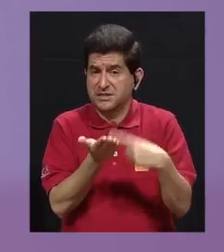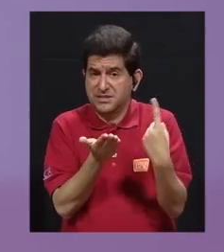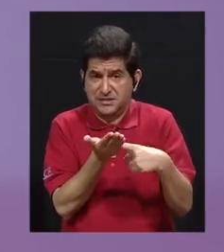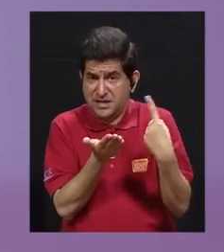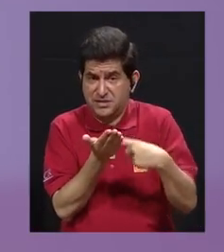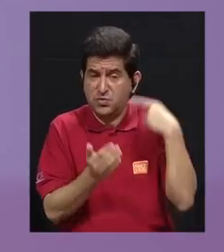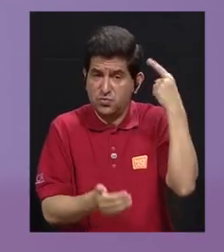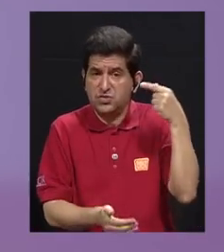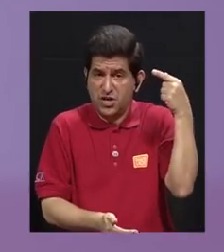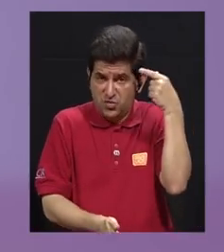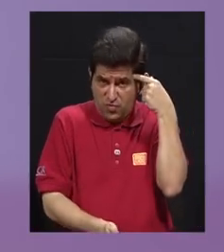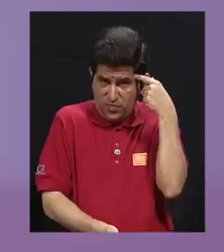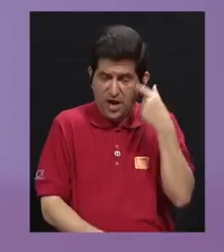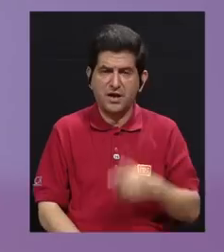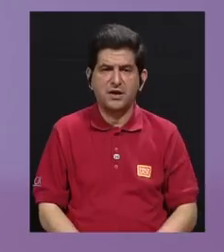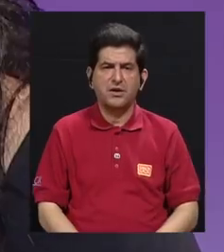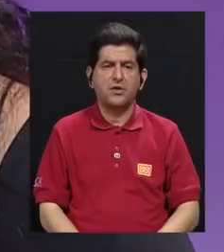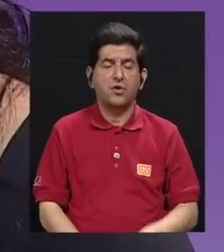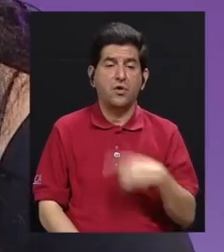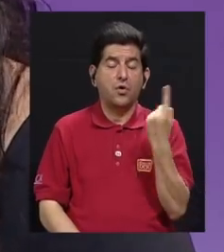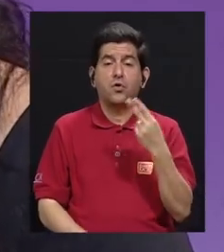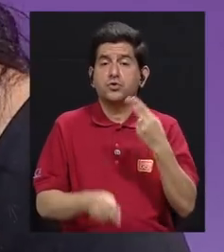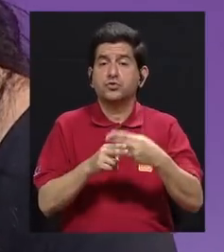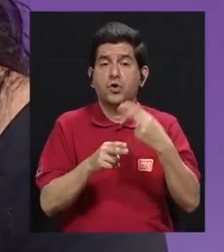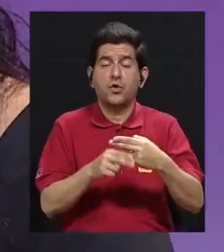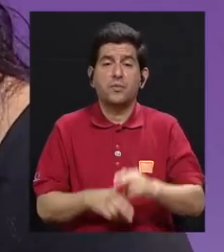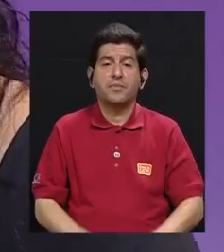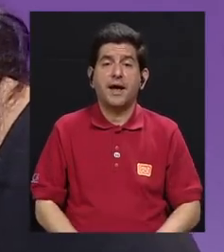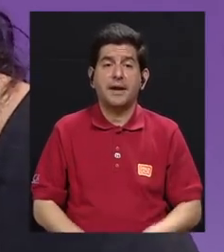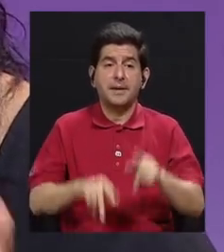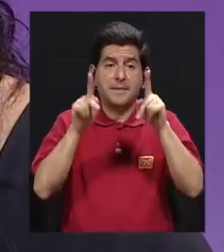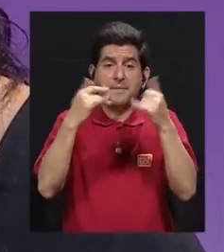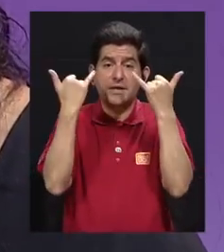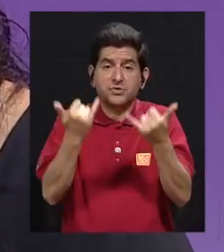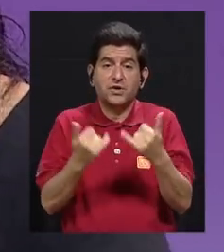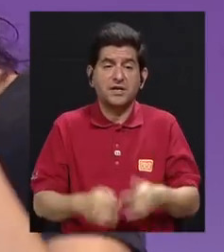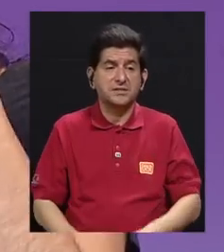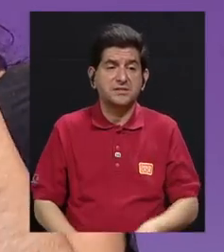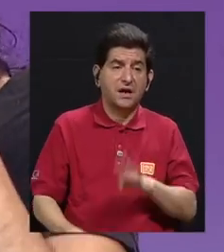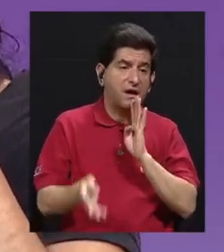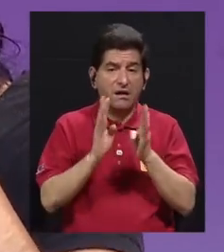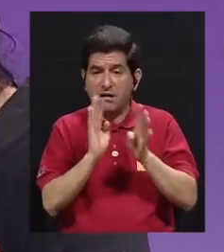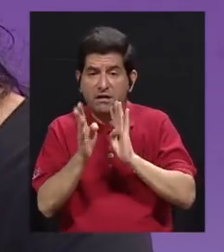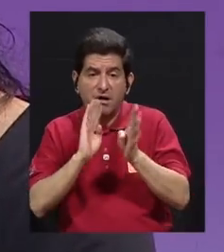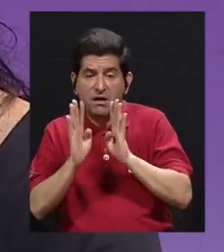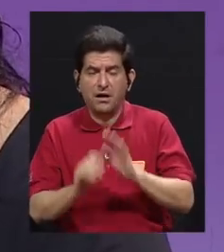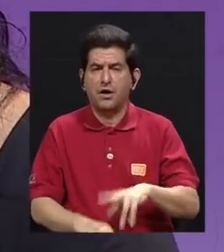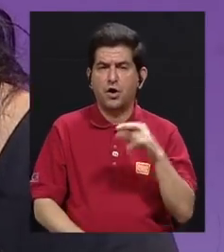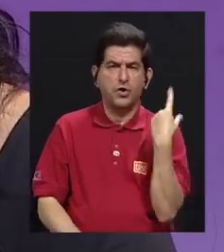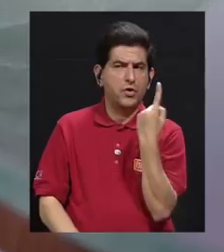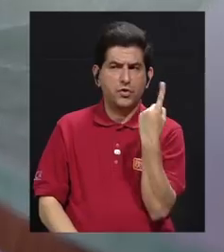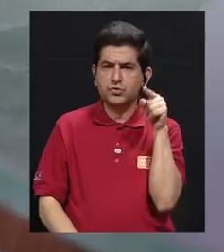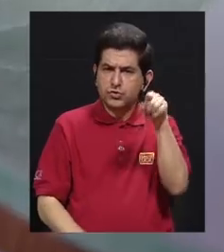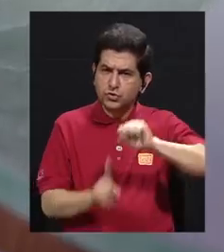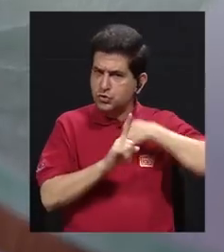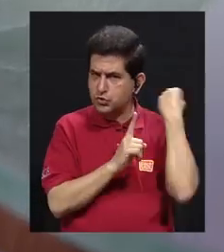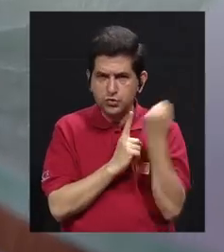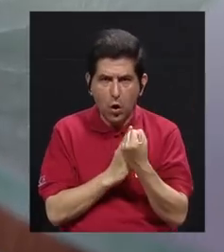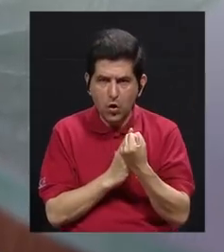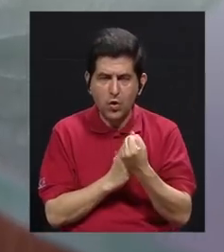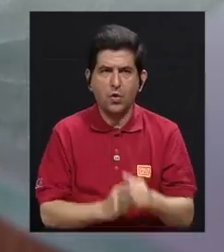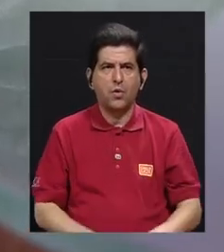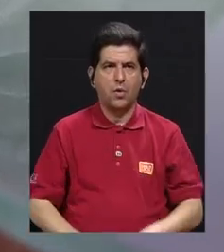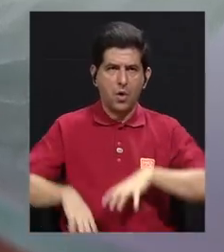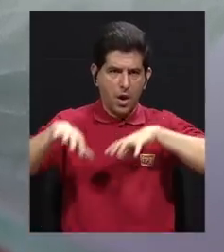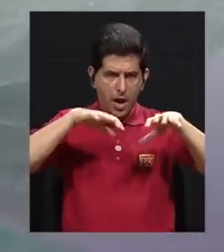y que incluso a veces es polémica, ¿no? Sobre el gobierno, y que ya con solo nombrarlo empiezan a generar ciertas cosas. Más allá